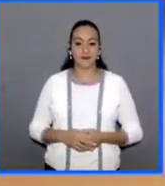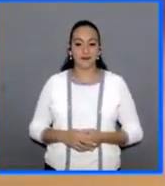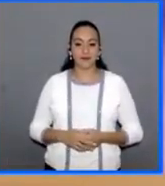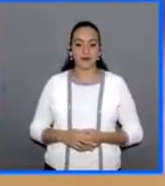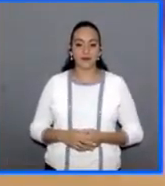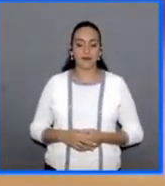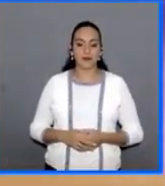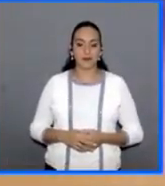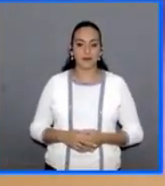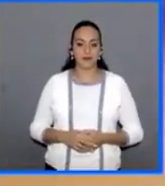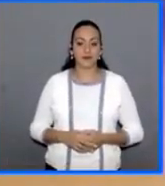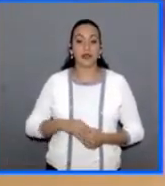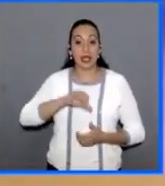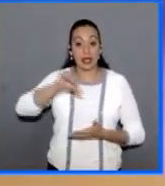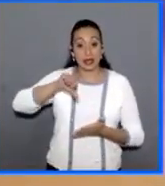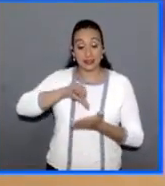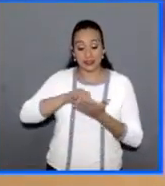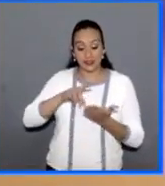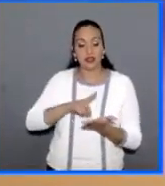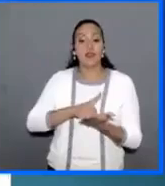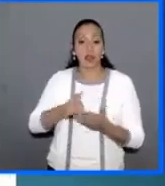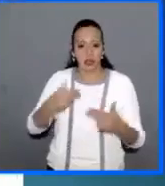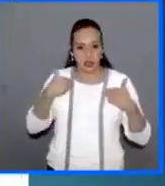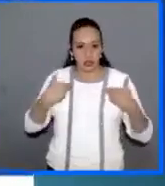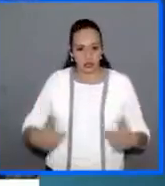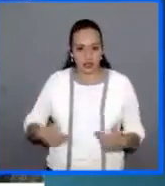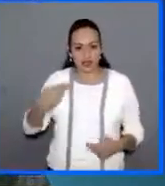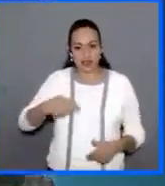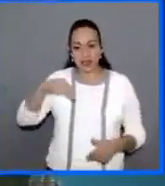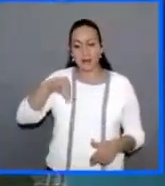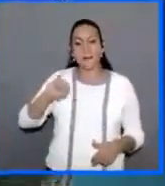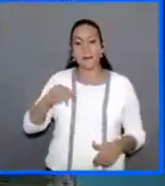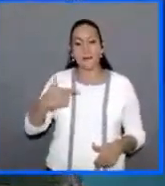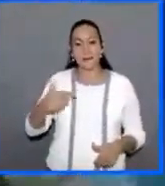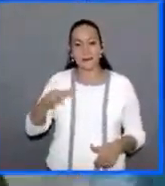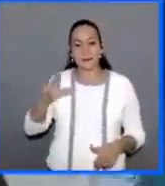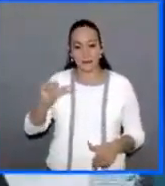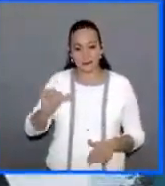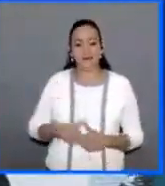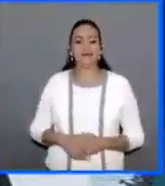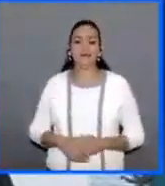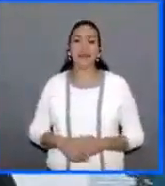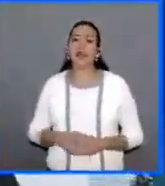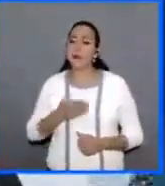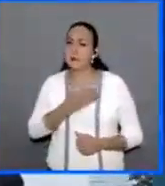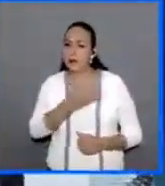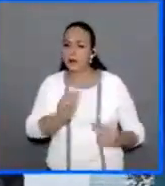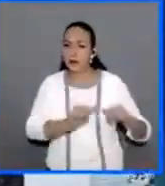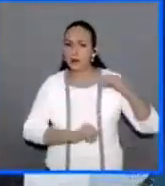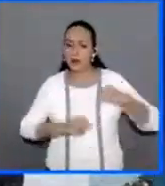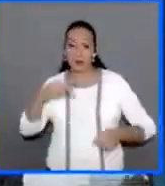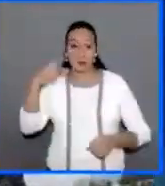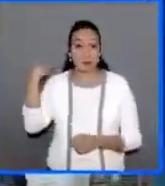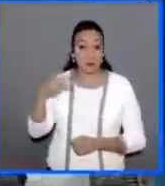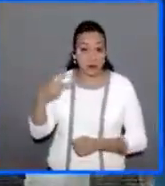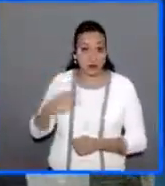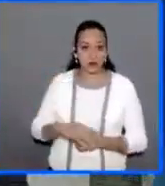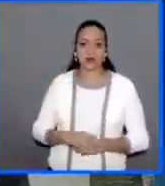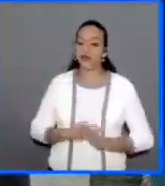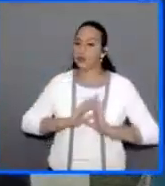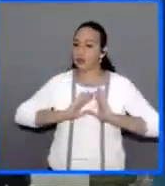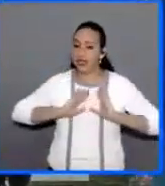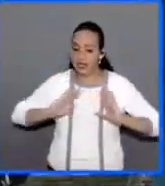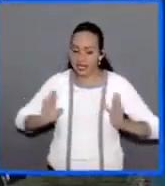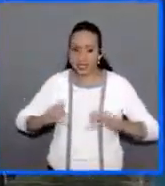El Centro de Derechos Humanos Miguel Agustín Pro Juárez hizo un llamado al Poder Judicial de Veracruz a romper el patrón de impunidad